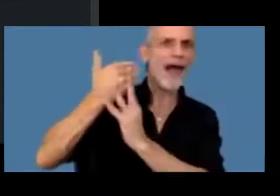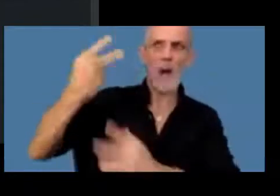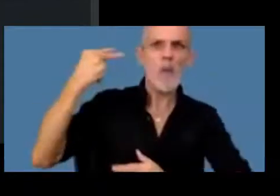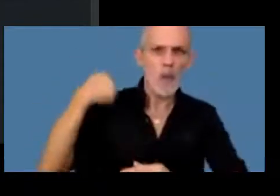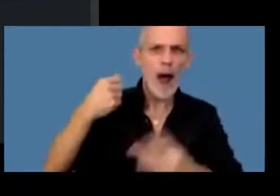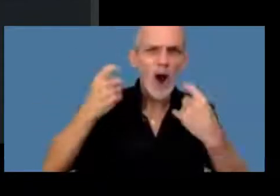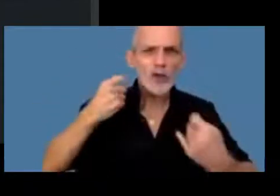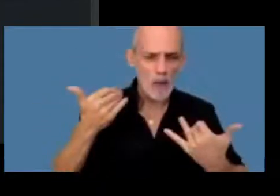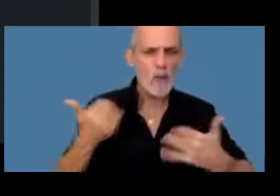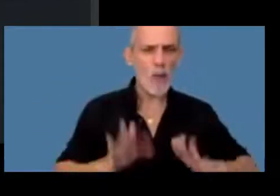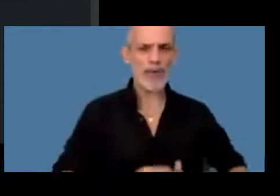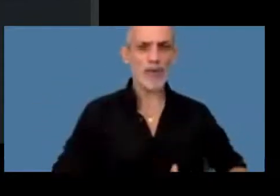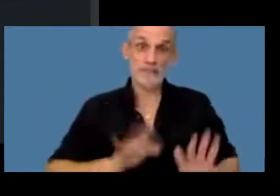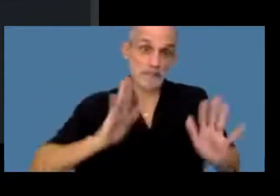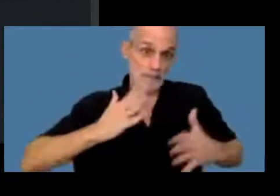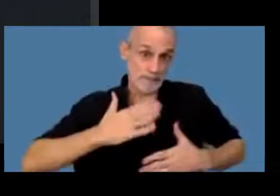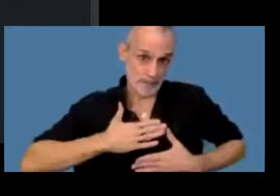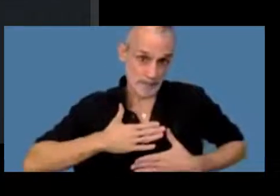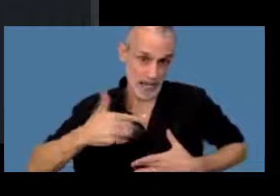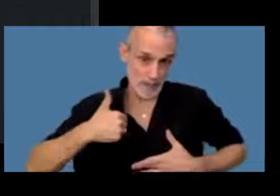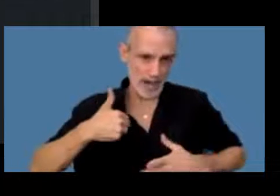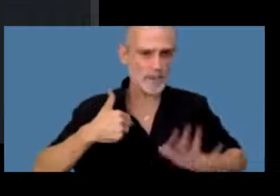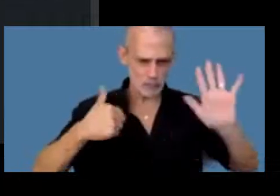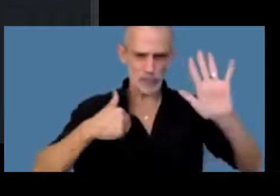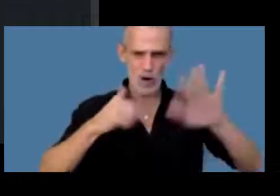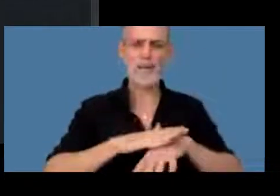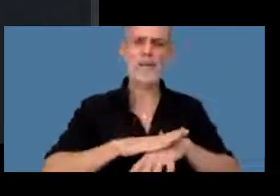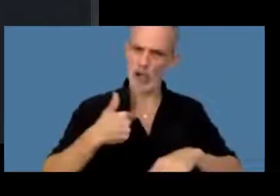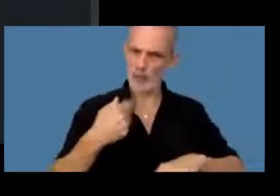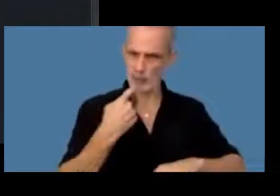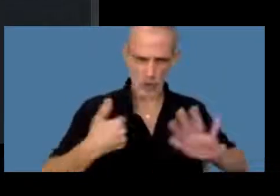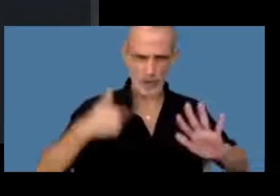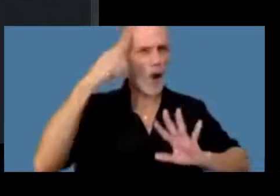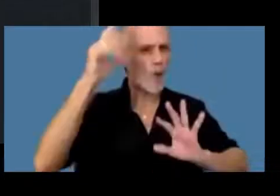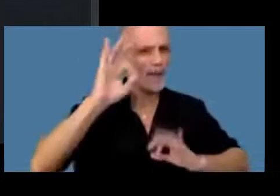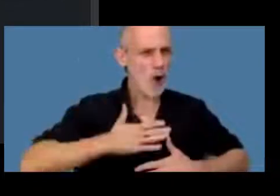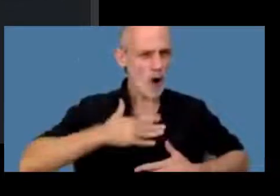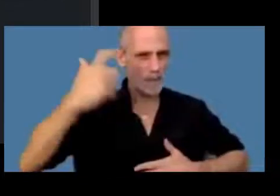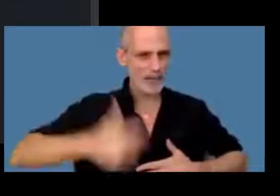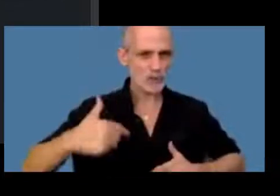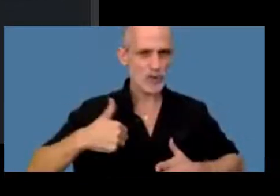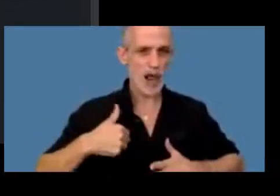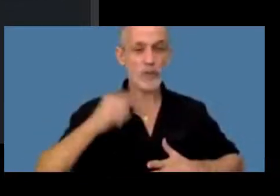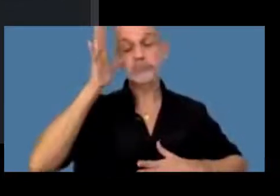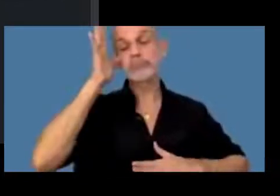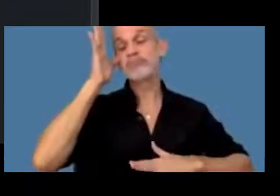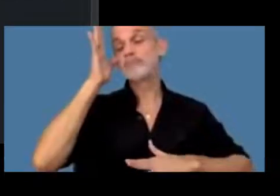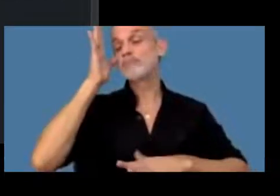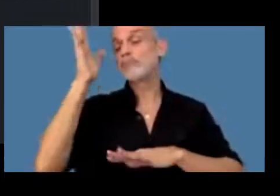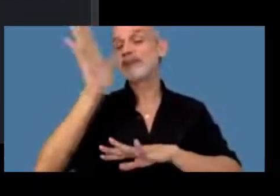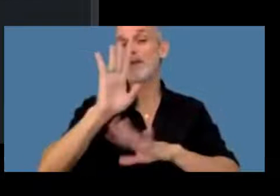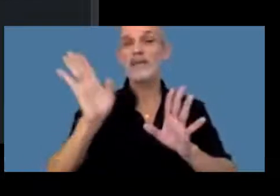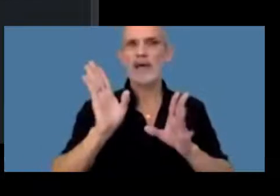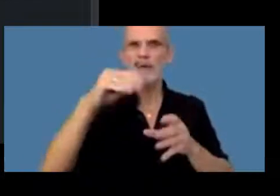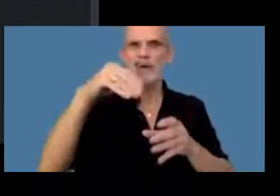Entonces empezó para mí, y acá asumo lo que digo, digamos, ¿no? Pero, digamos, empezó un exceso de incluir en